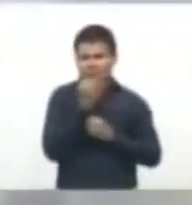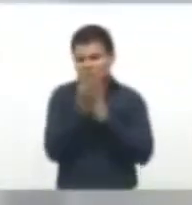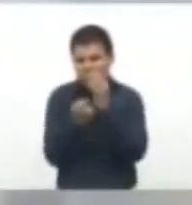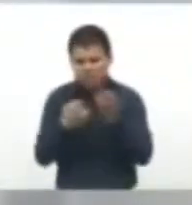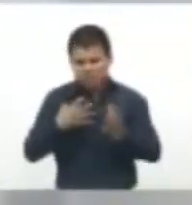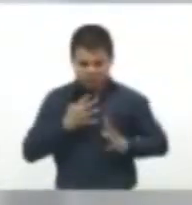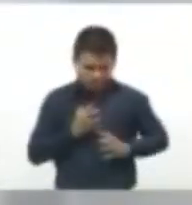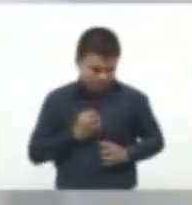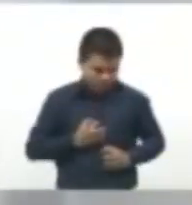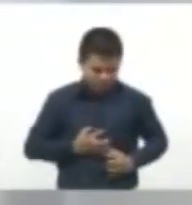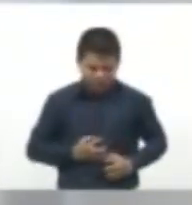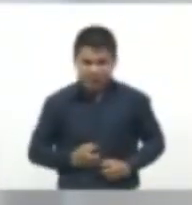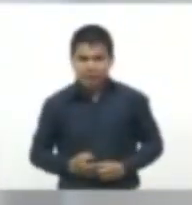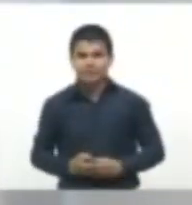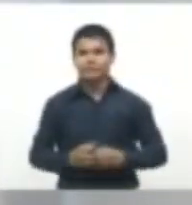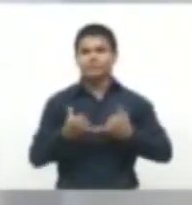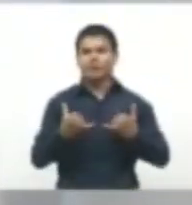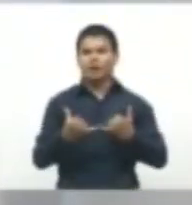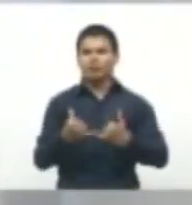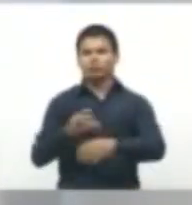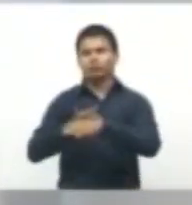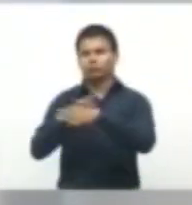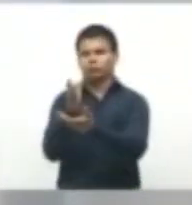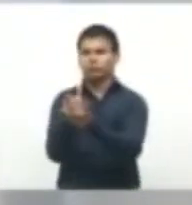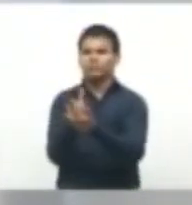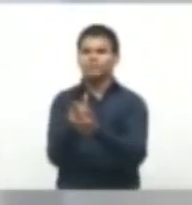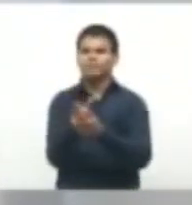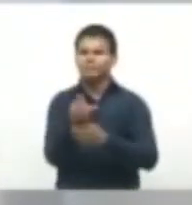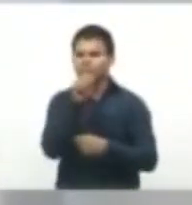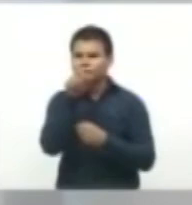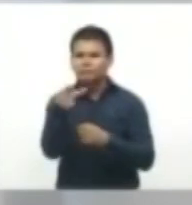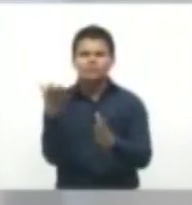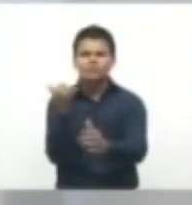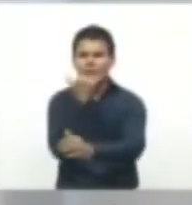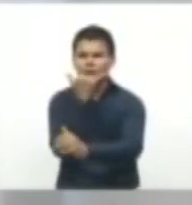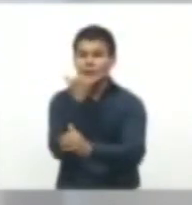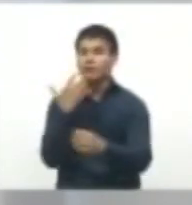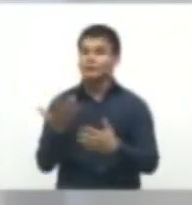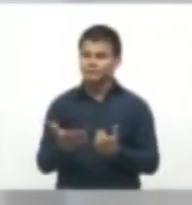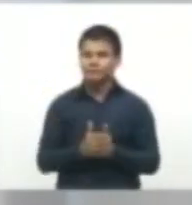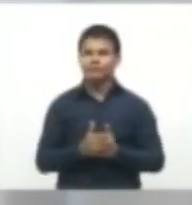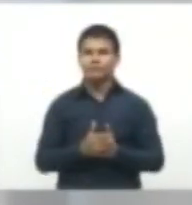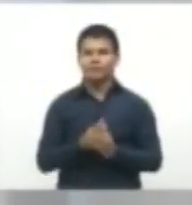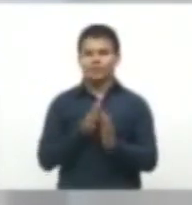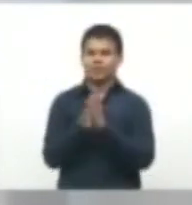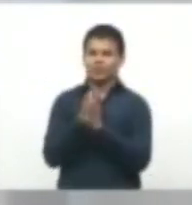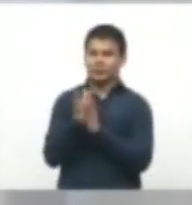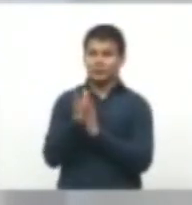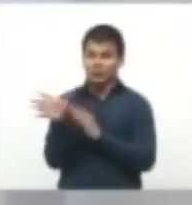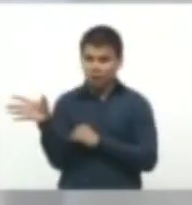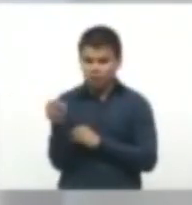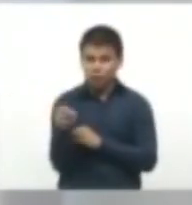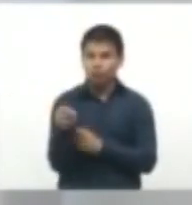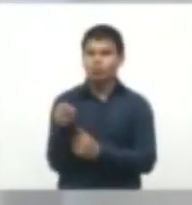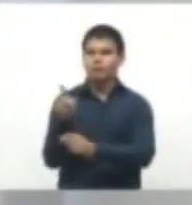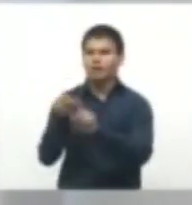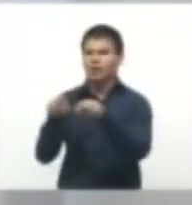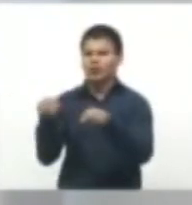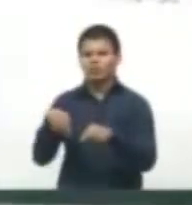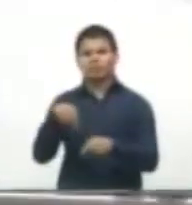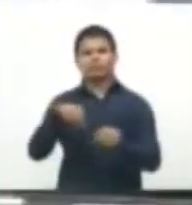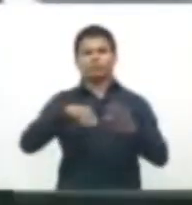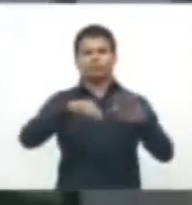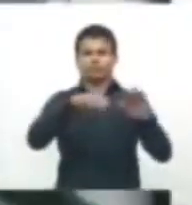estudiantes. Estamos esperando reportes de cada una de las clínicas en donde se encuentra. Principalmente están en la unidad